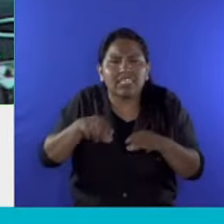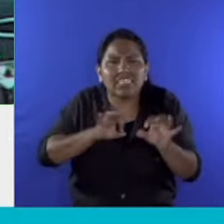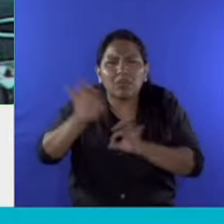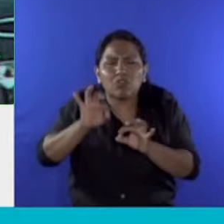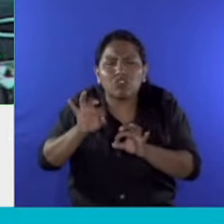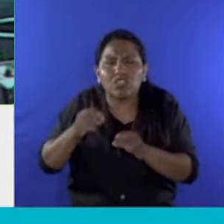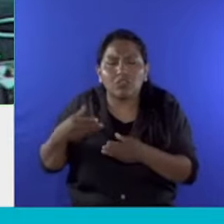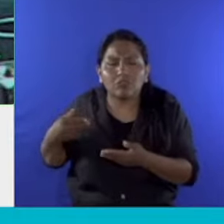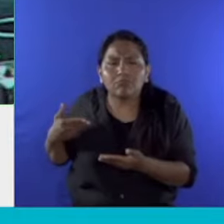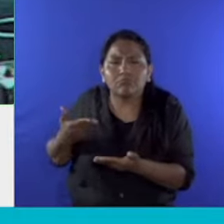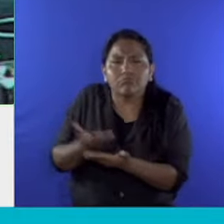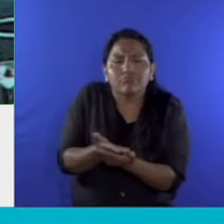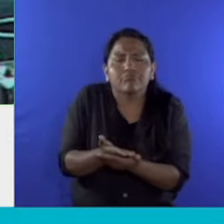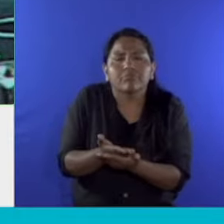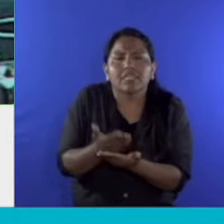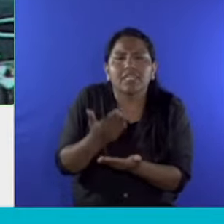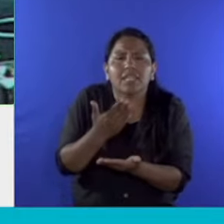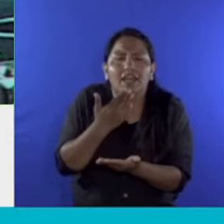entró en abril